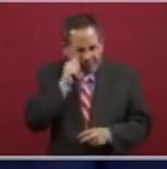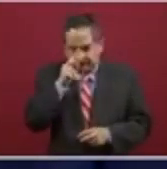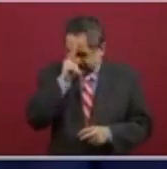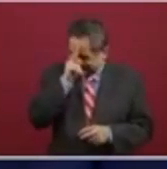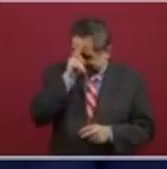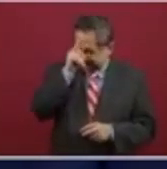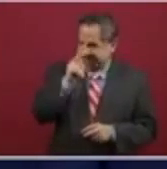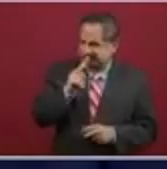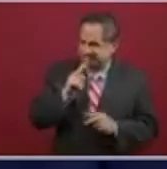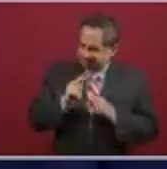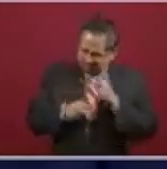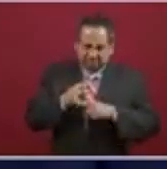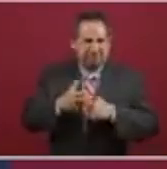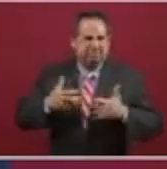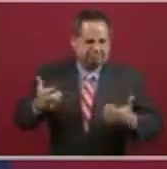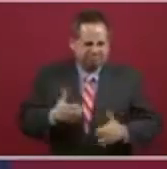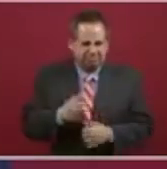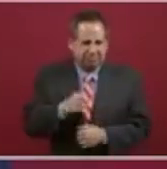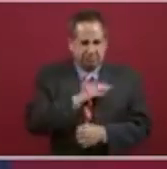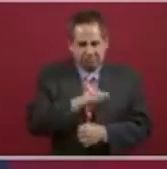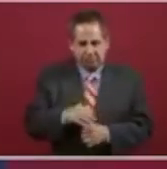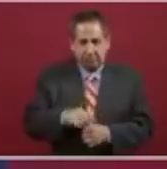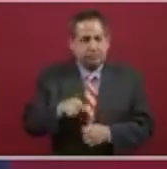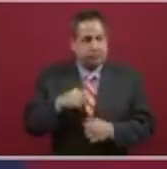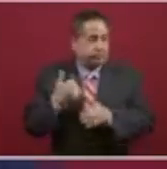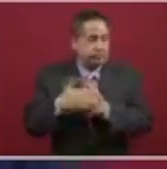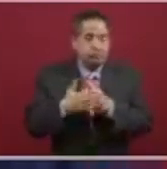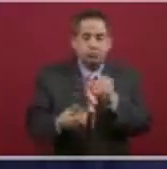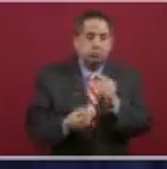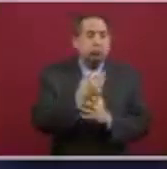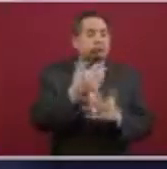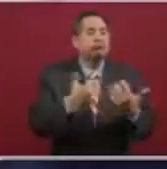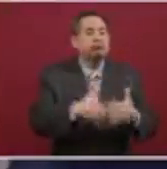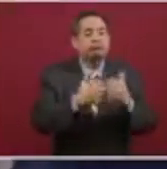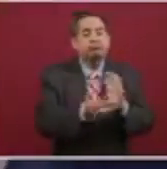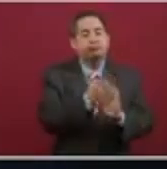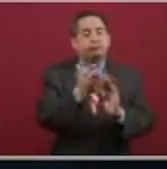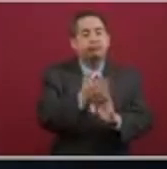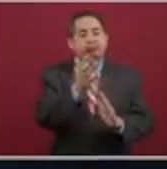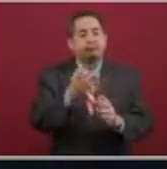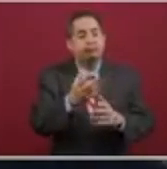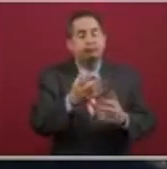pero lo vamos a lograr. Se va a construir la nueva refinería en